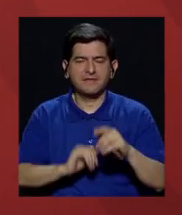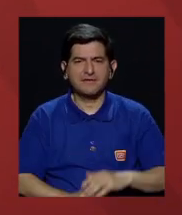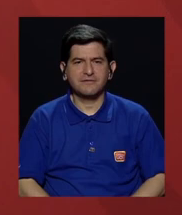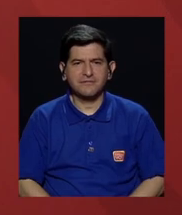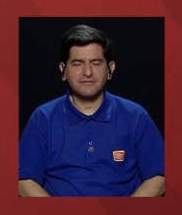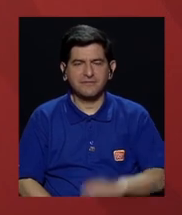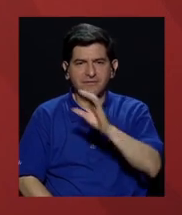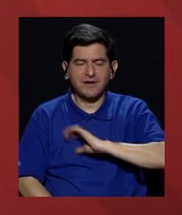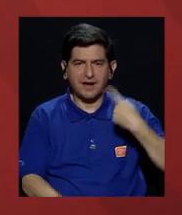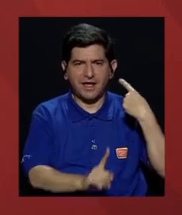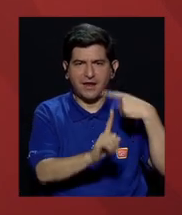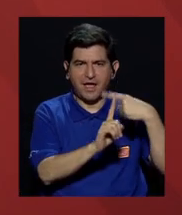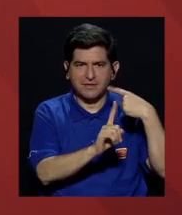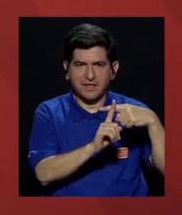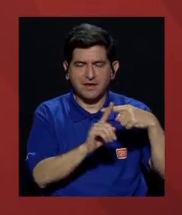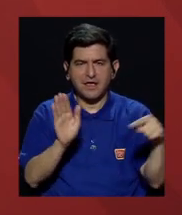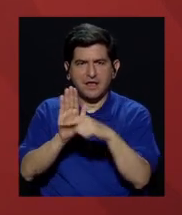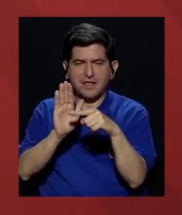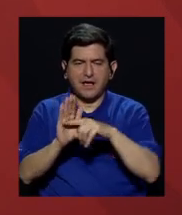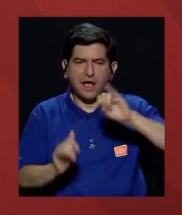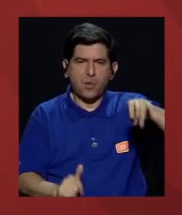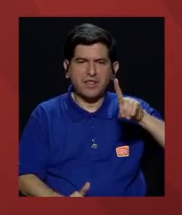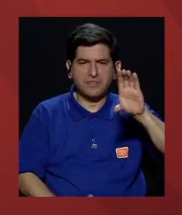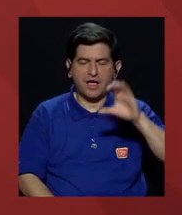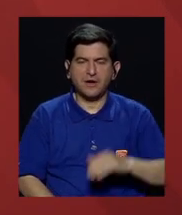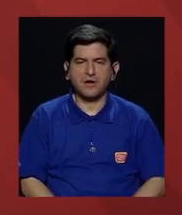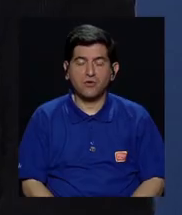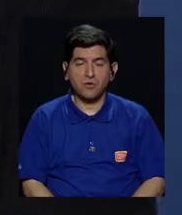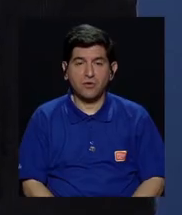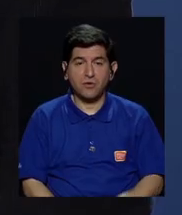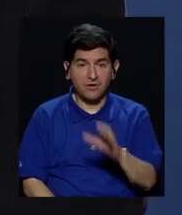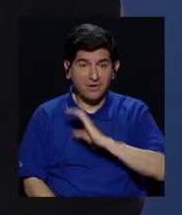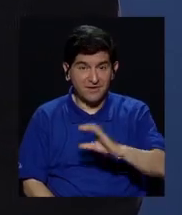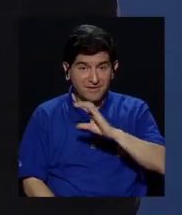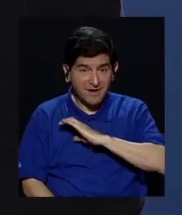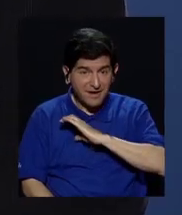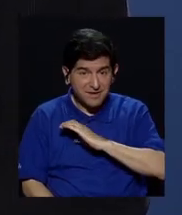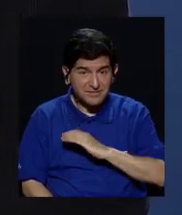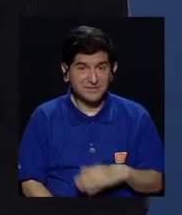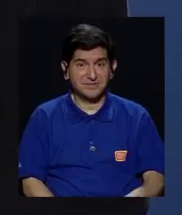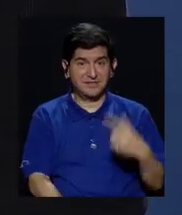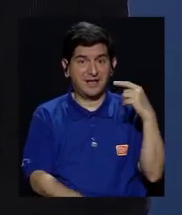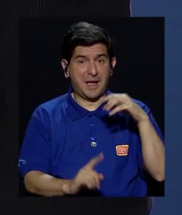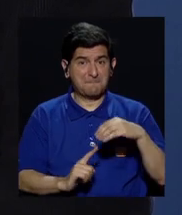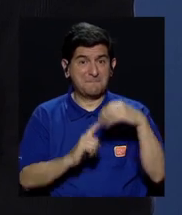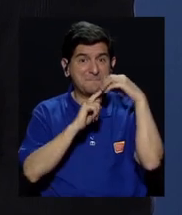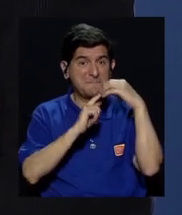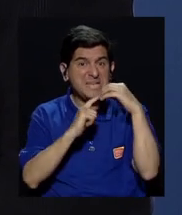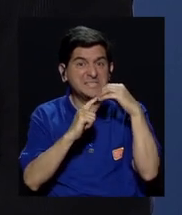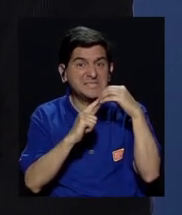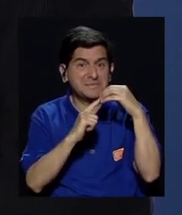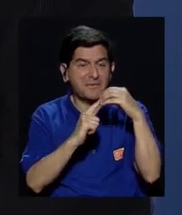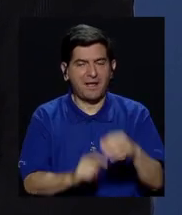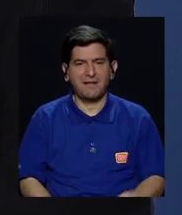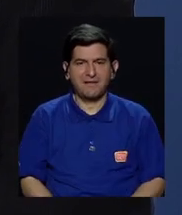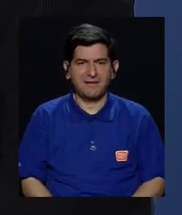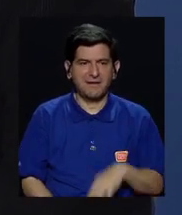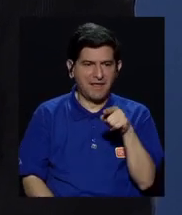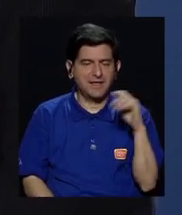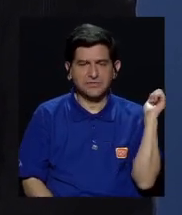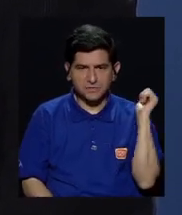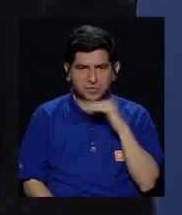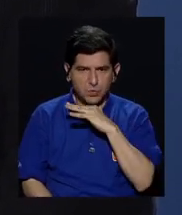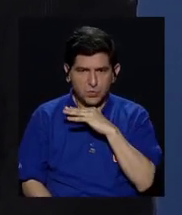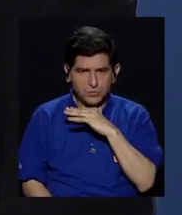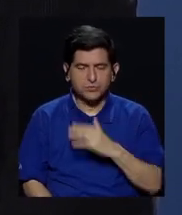cuál es la característica positiva y negativa de juan diego castro y la característica principal es el tema de la